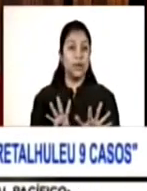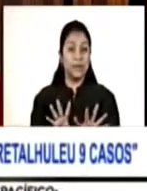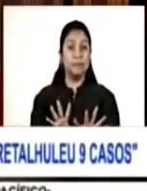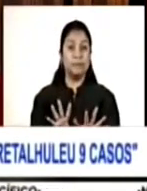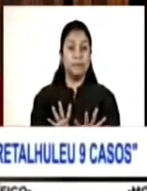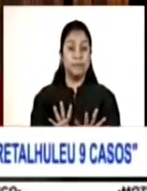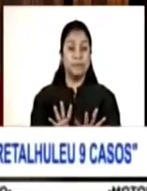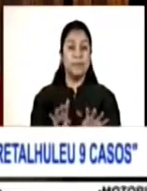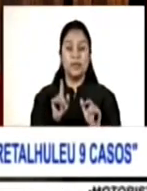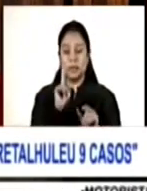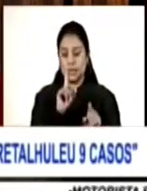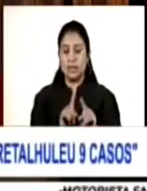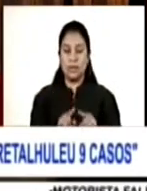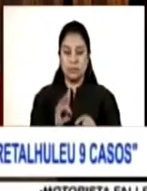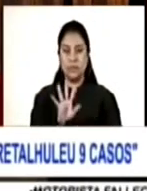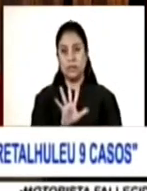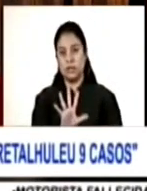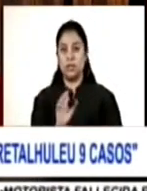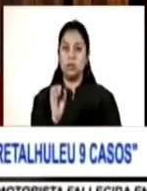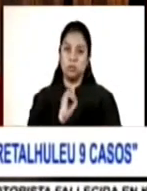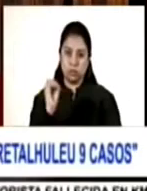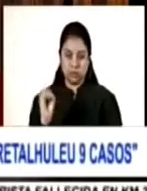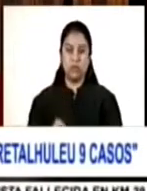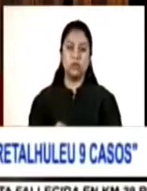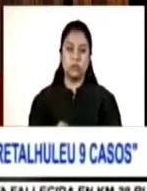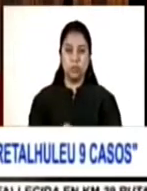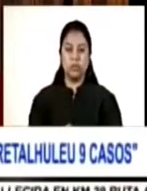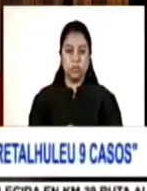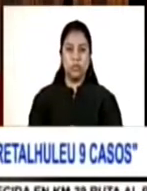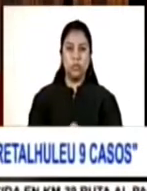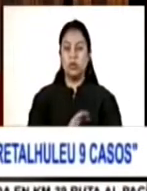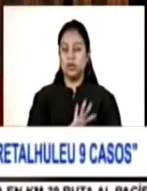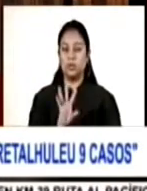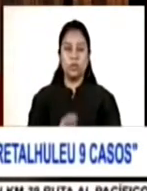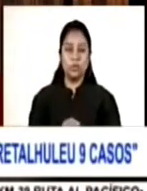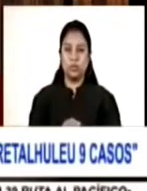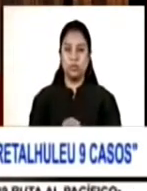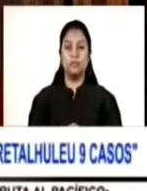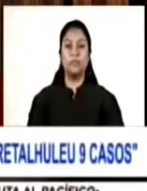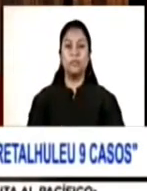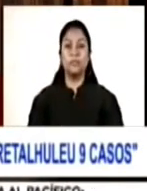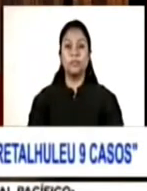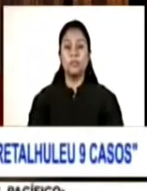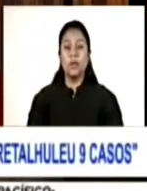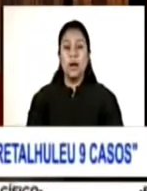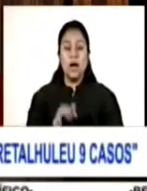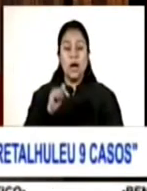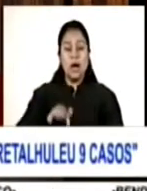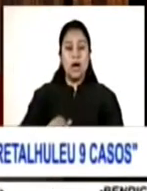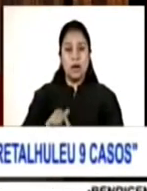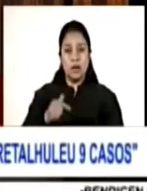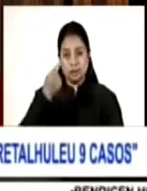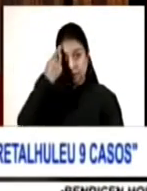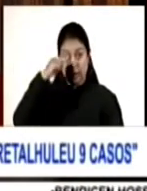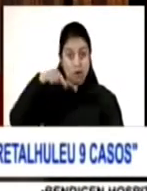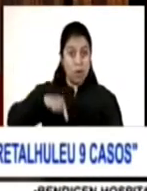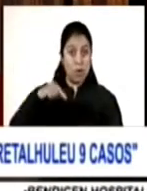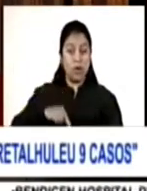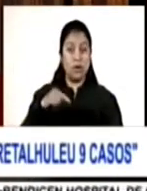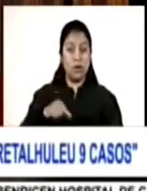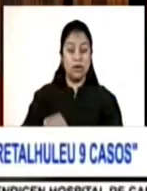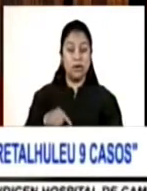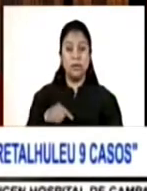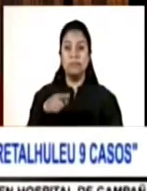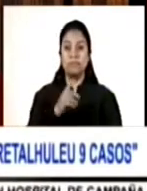que representan también 5% del total de los casos. Al día de hoy